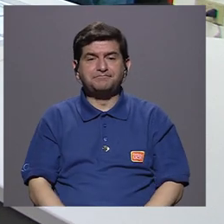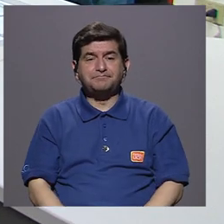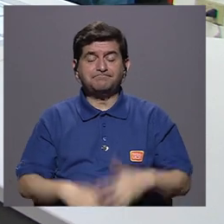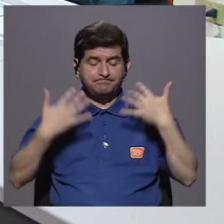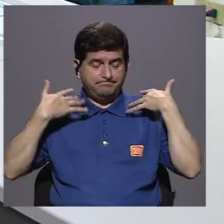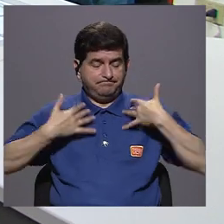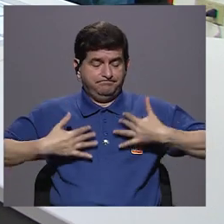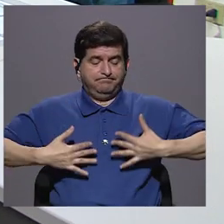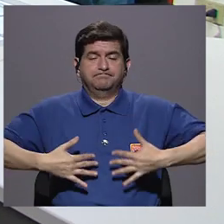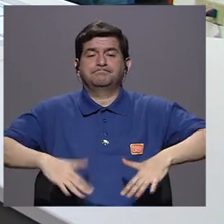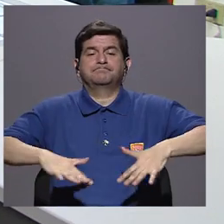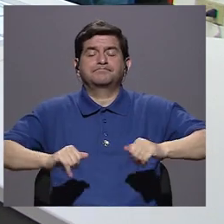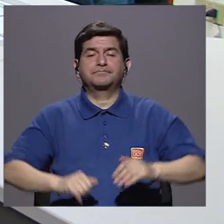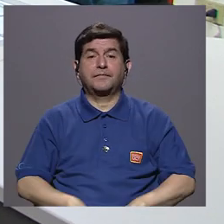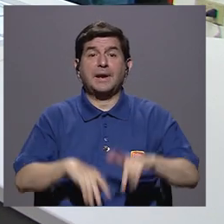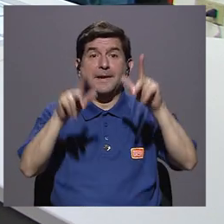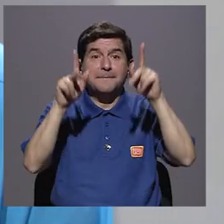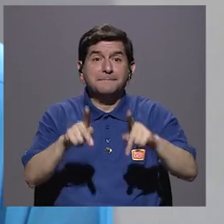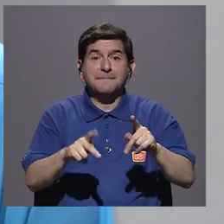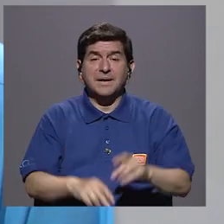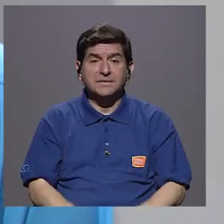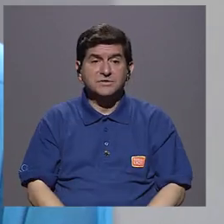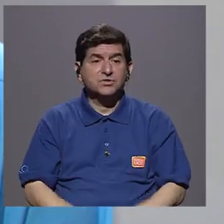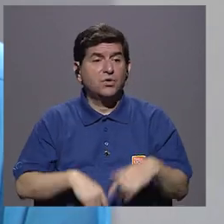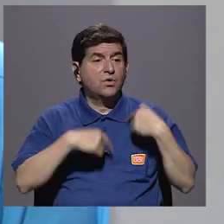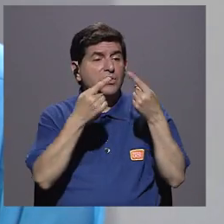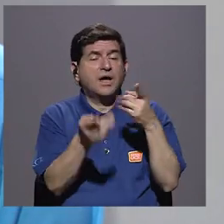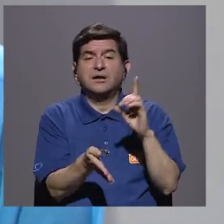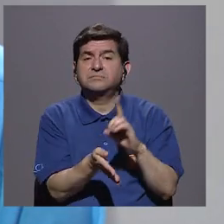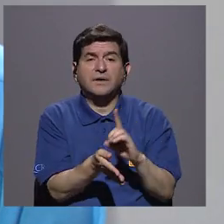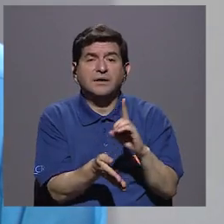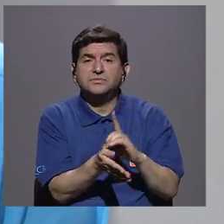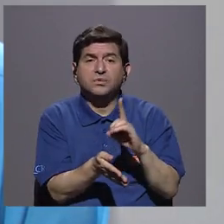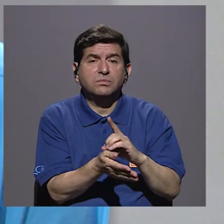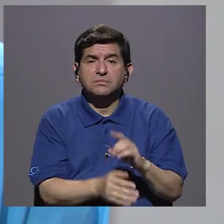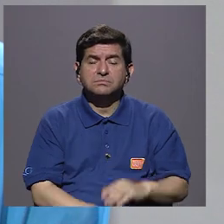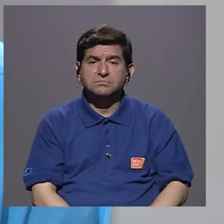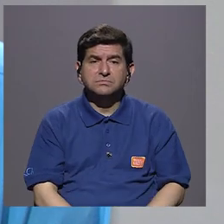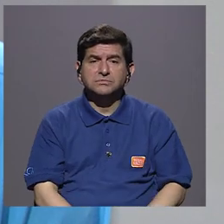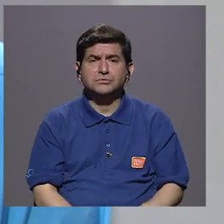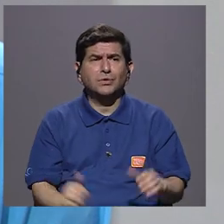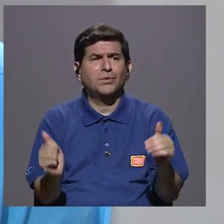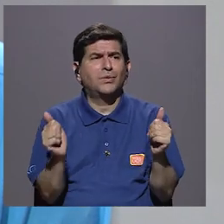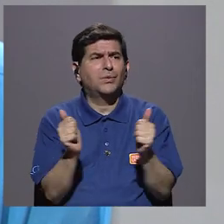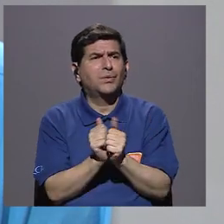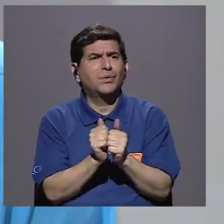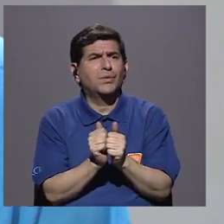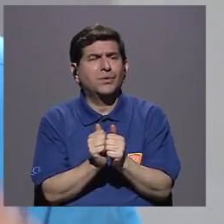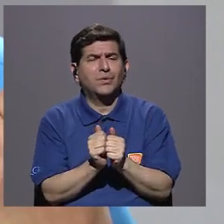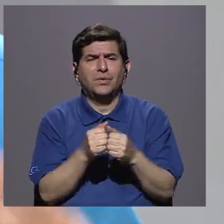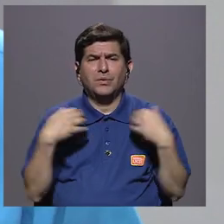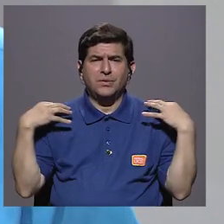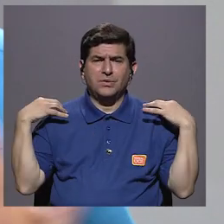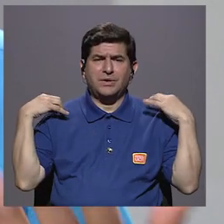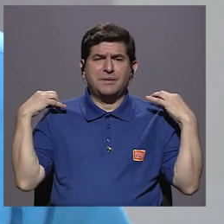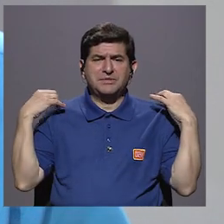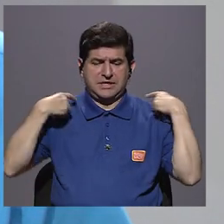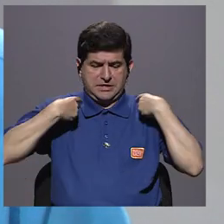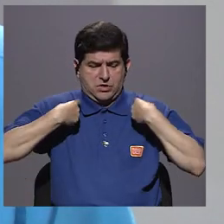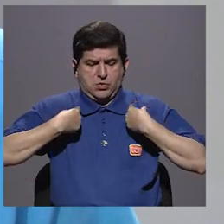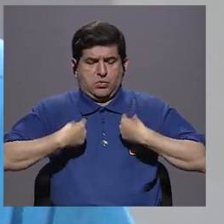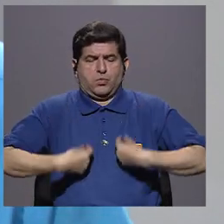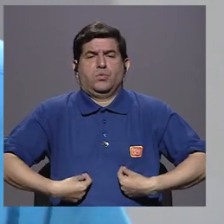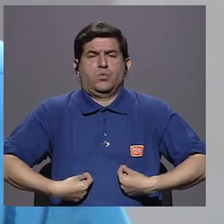de la vestimenta. Llega gente a recibir atención médica con una camiseta de